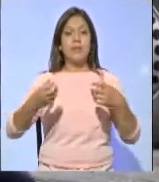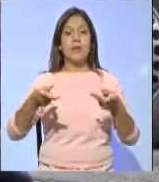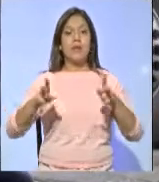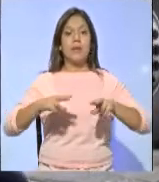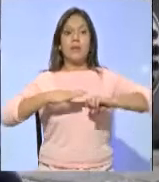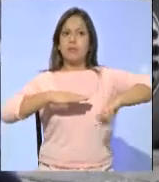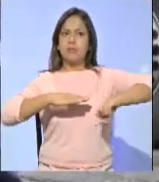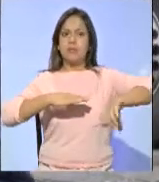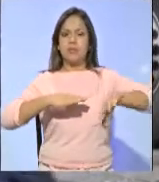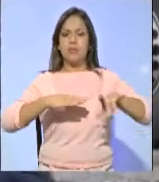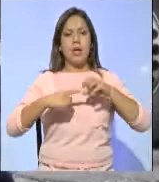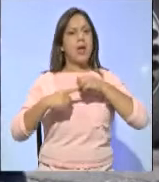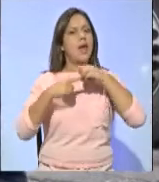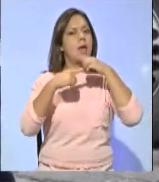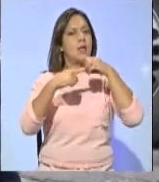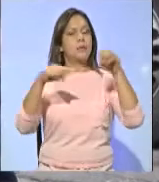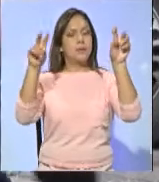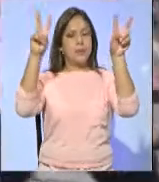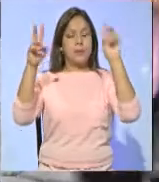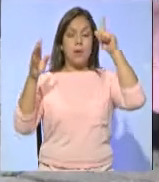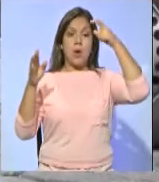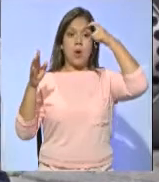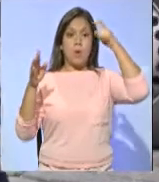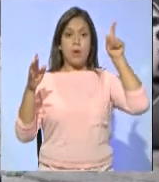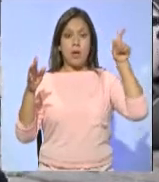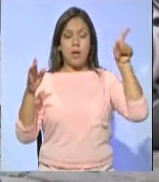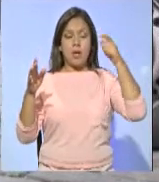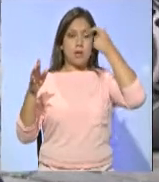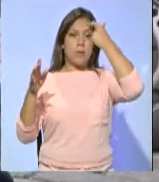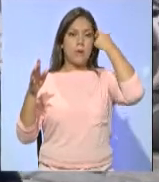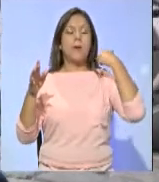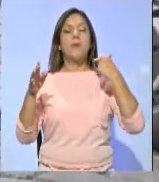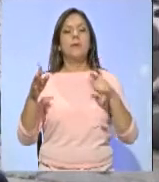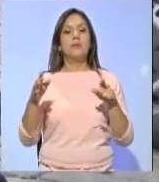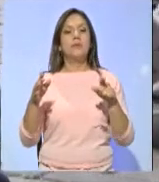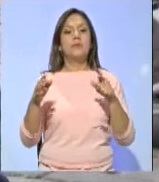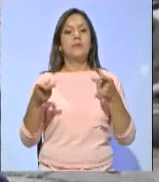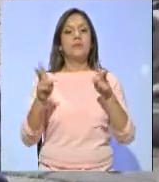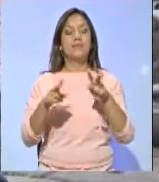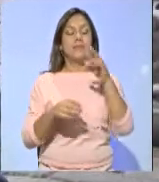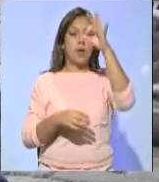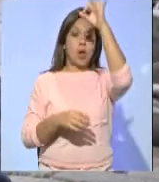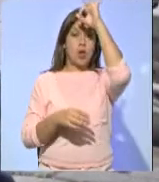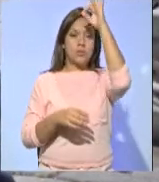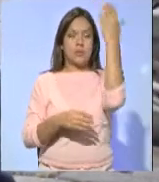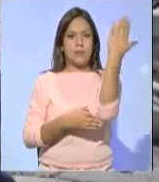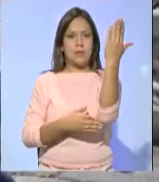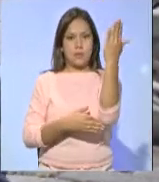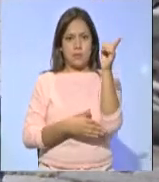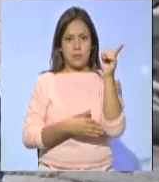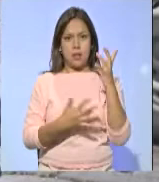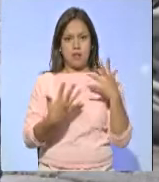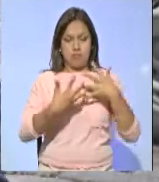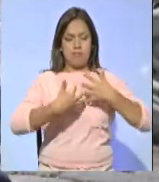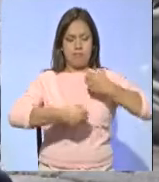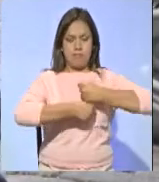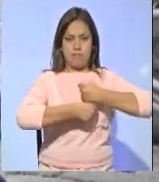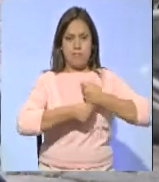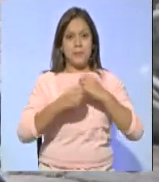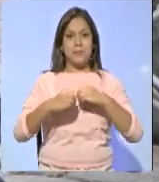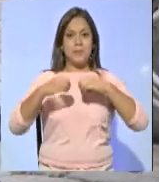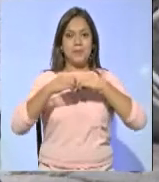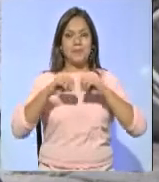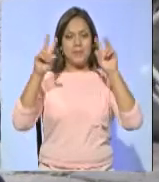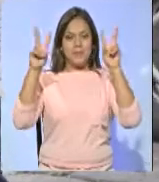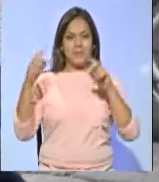en especial que viene por parte del gobierno, en esta ocasión por parte del Hospital Eugenio Espejo de acá de Quito. Pero para hablar más acerca de este tema